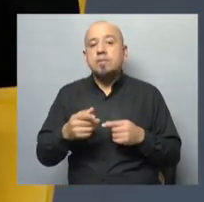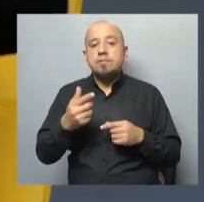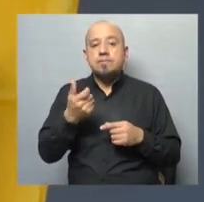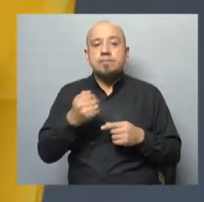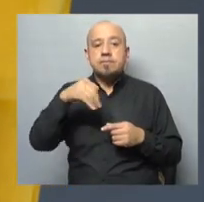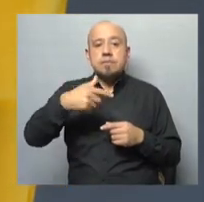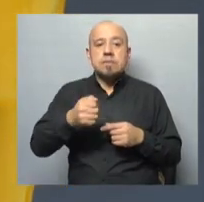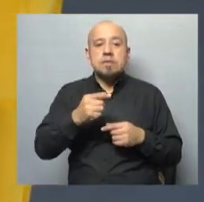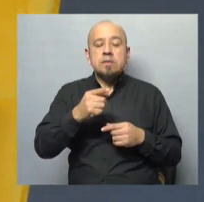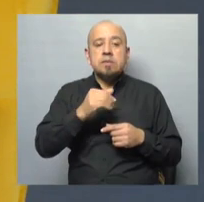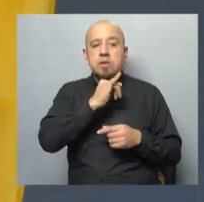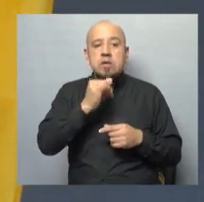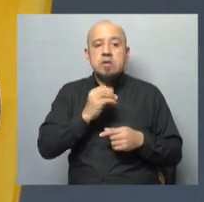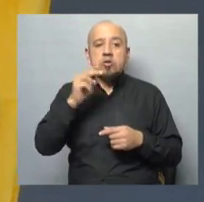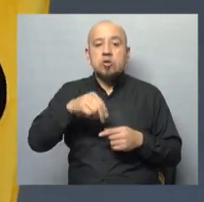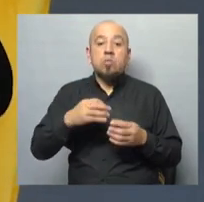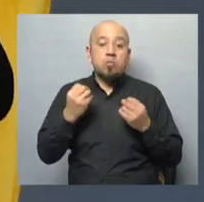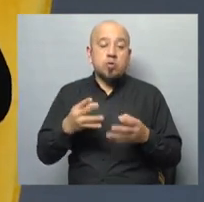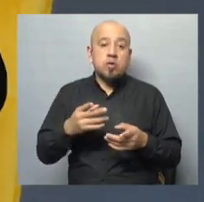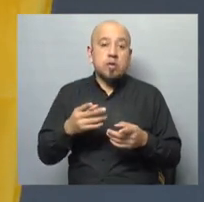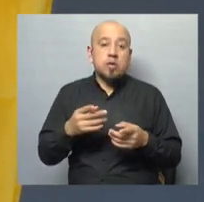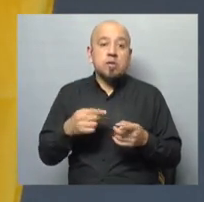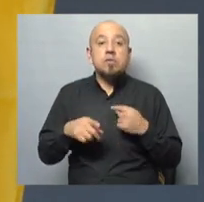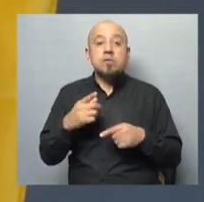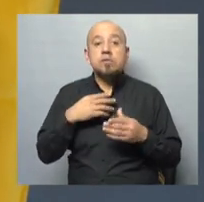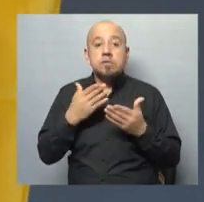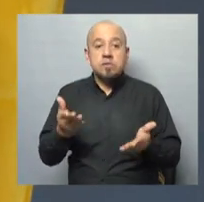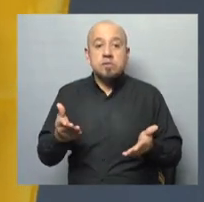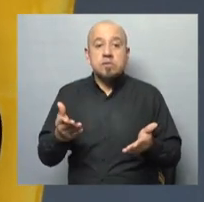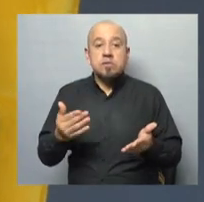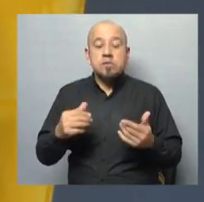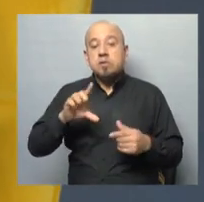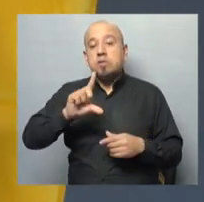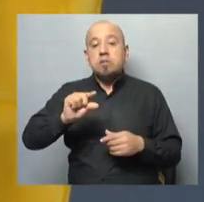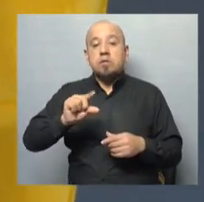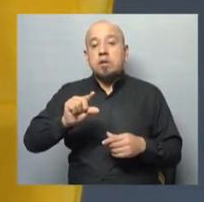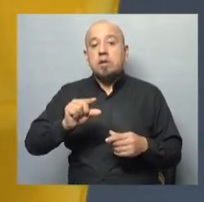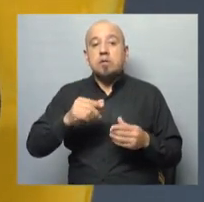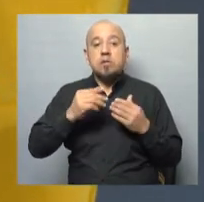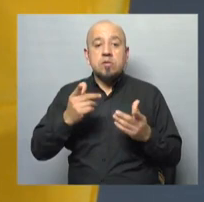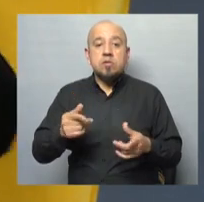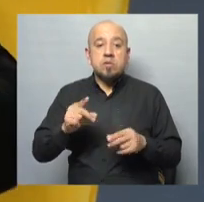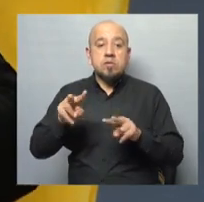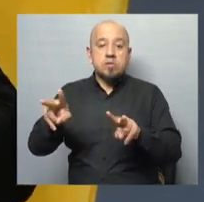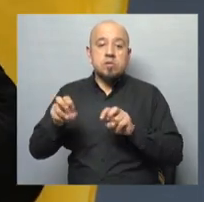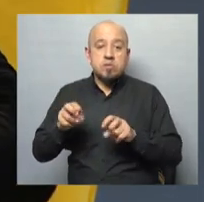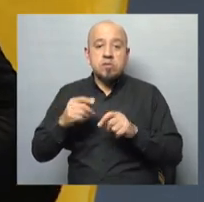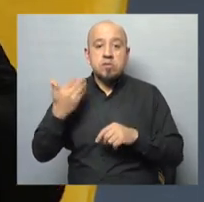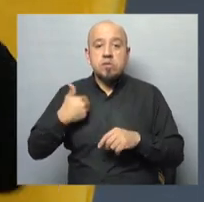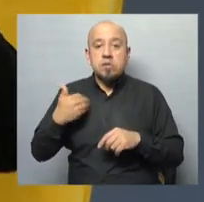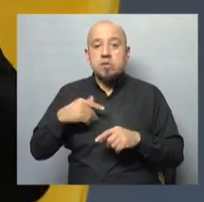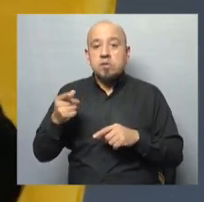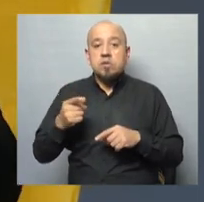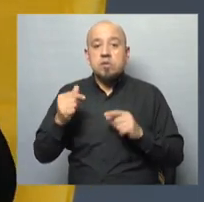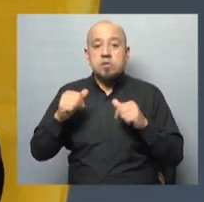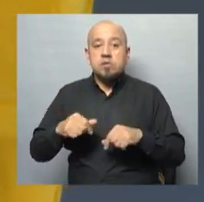pandemia con todas estas series que vinieron porque en realidad les sale mucho más barato porque no les cobramos tanto como le cobran en argentina y les